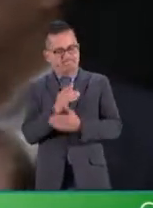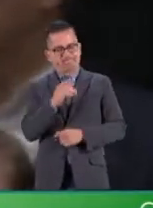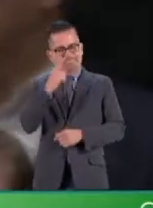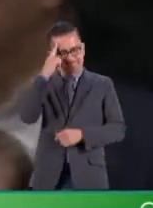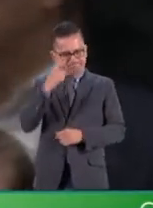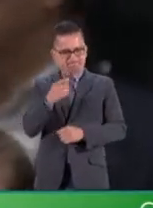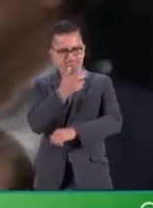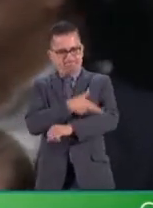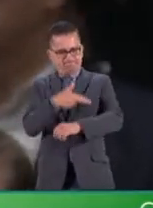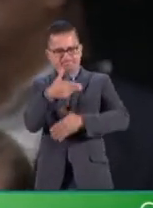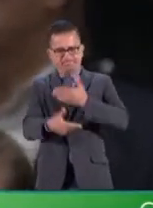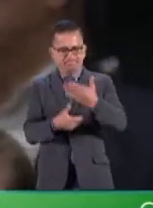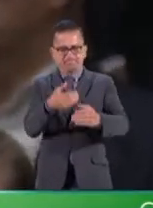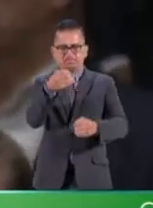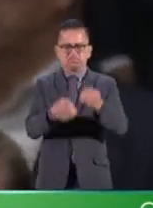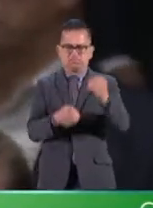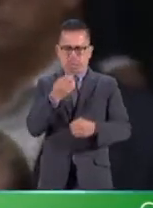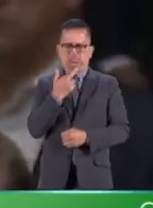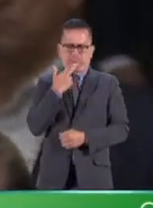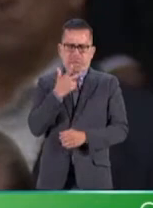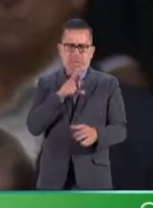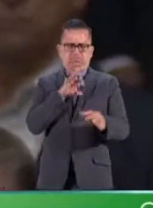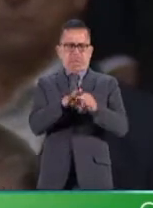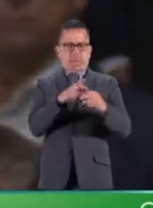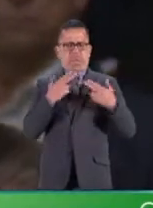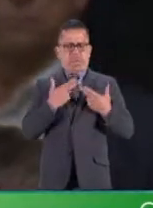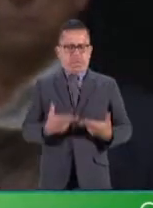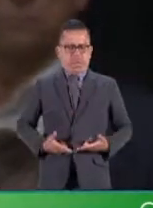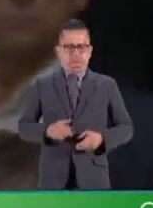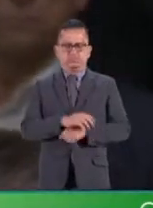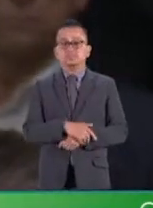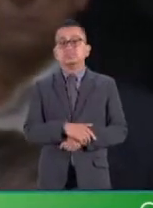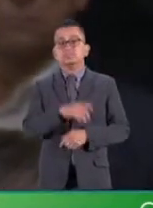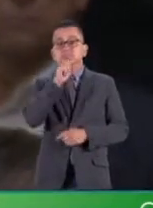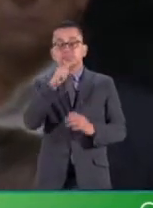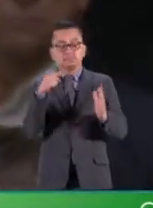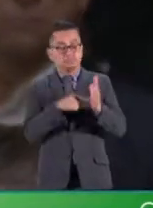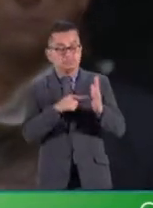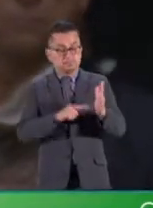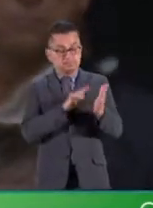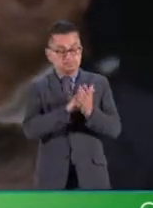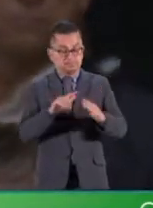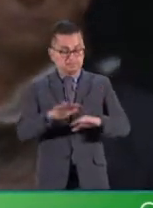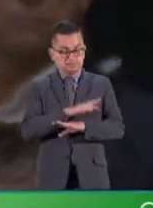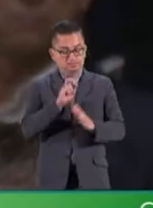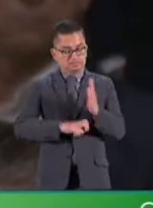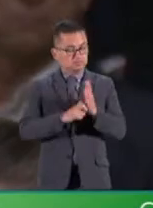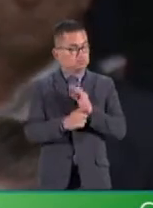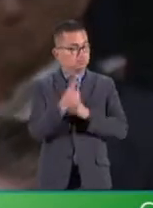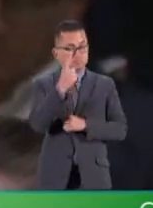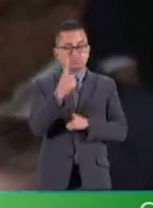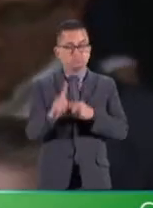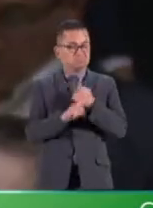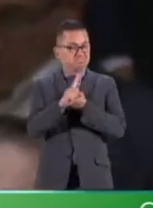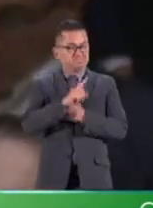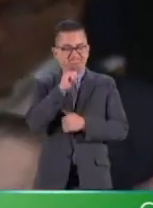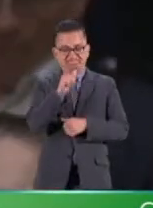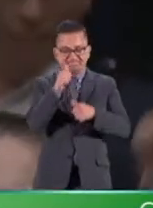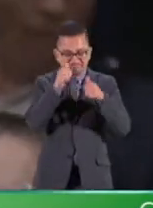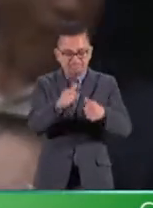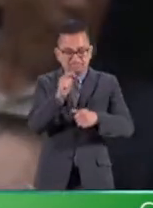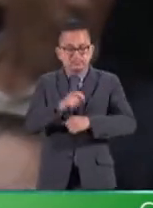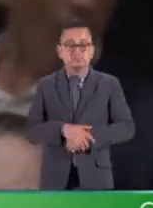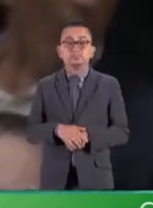de justicia. Además, esta reforma no resuelve el mayor de los problemas de nuestro país, la falta de acceso a la justicia